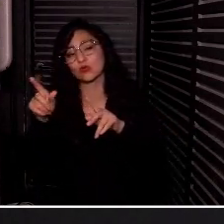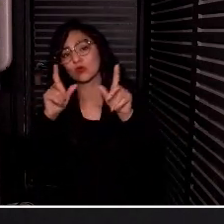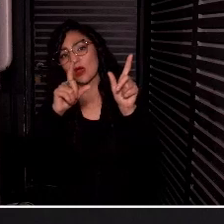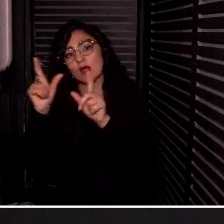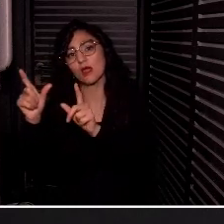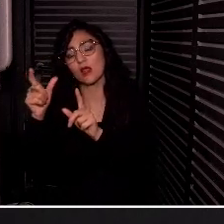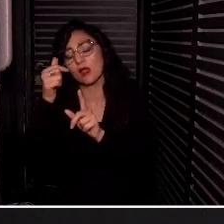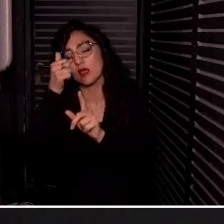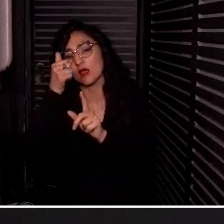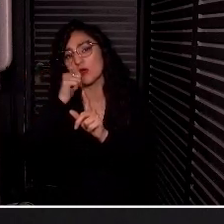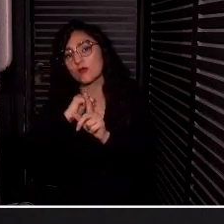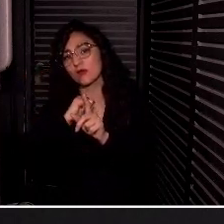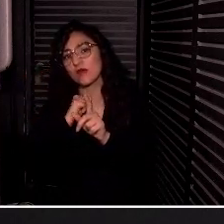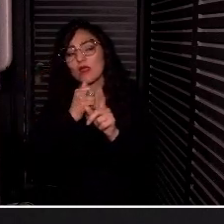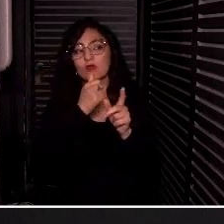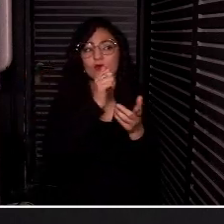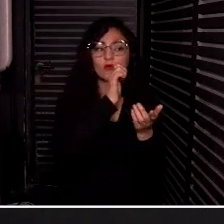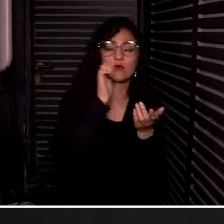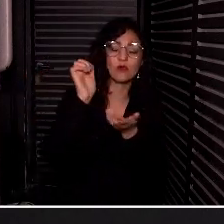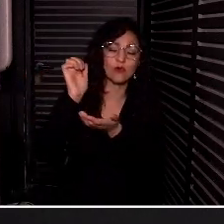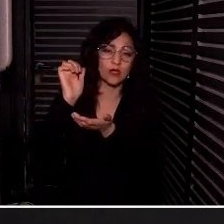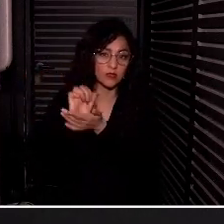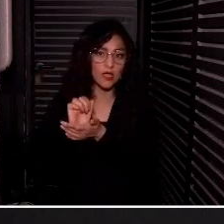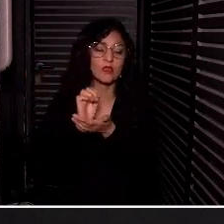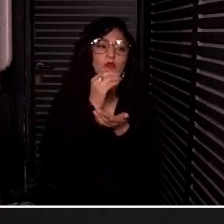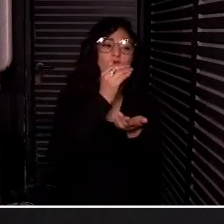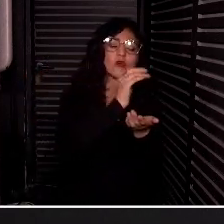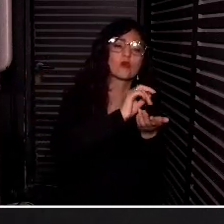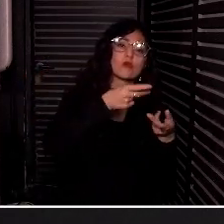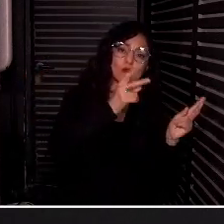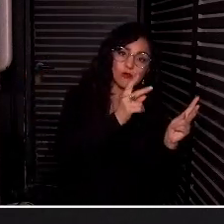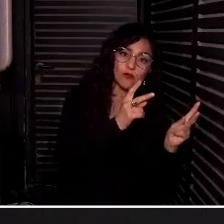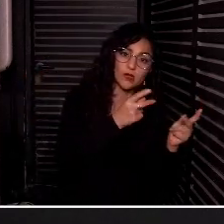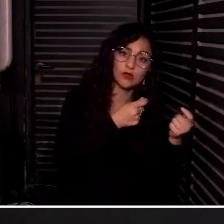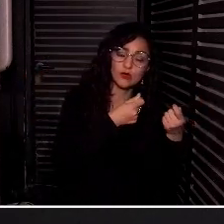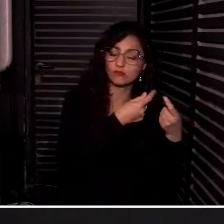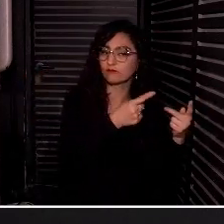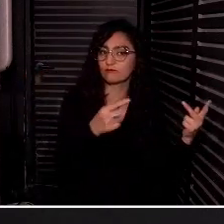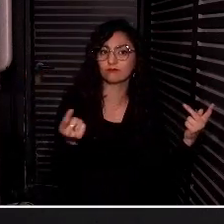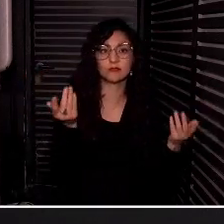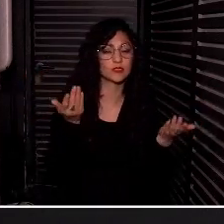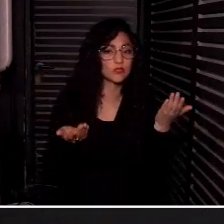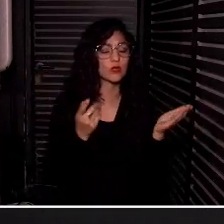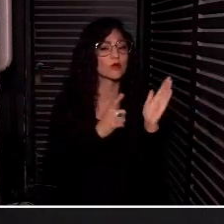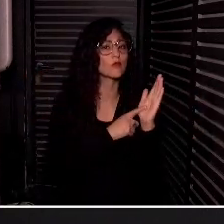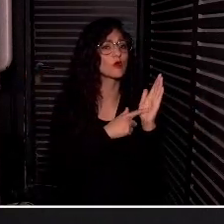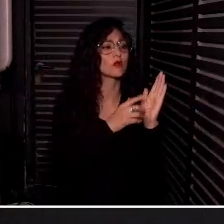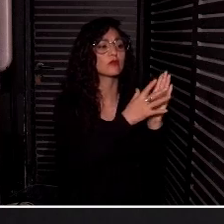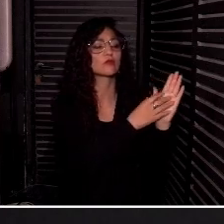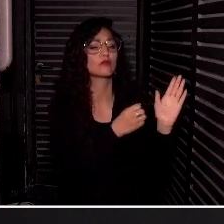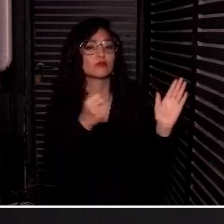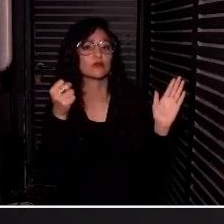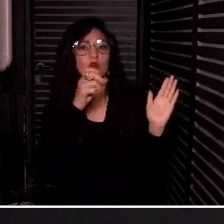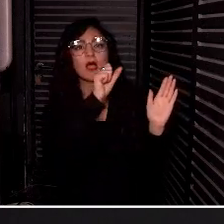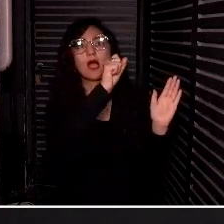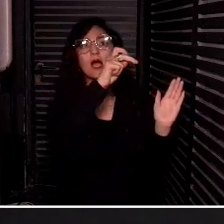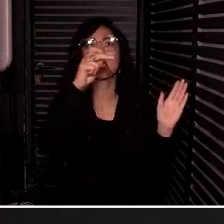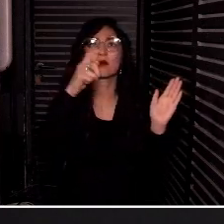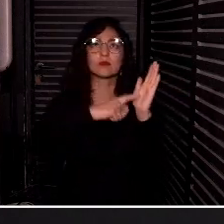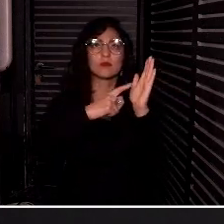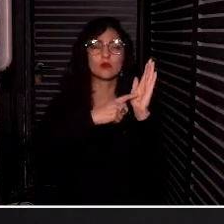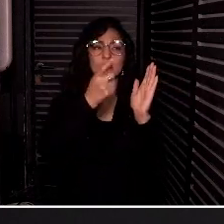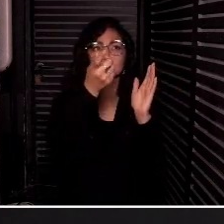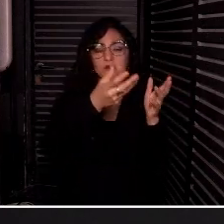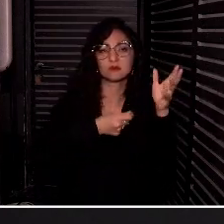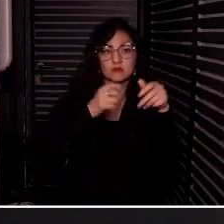privados podrían pagar un impuesto para lo público Podríamos sacar impuestos a las plataformas o sea modelos